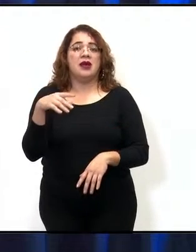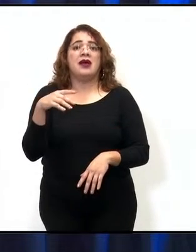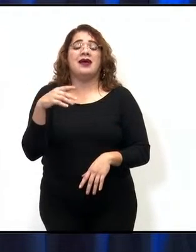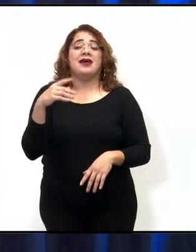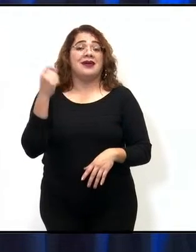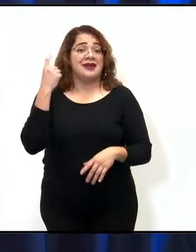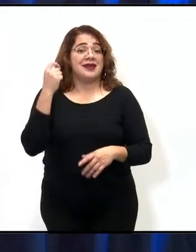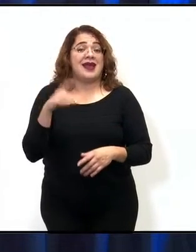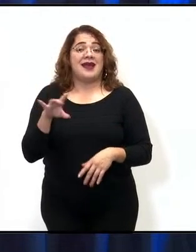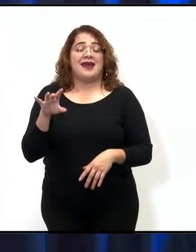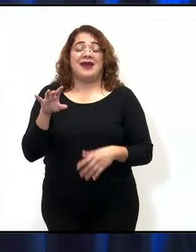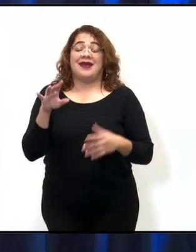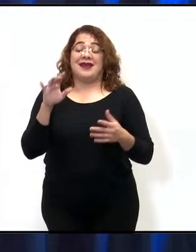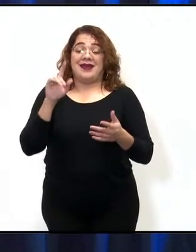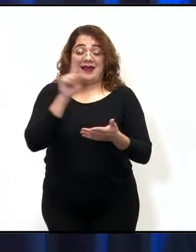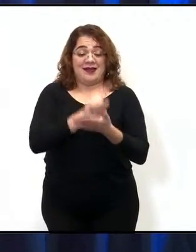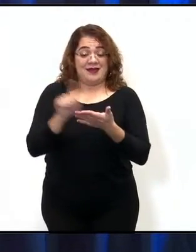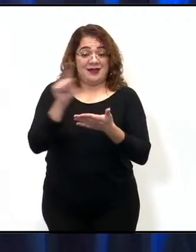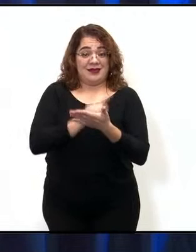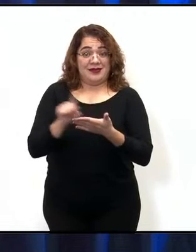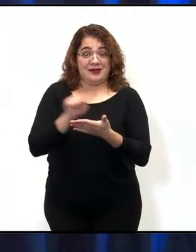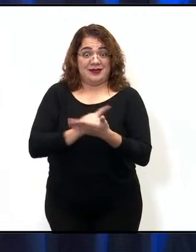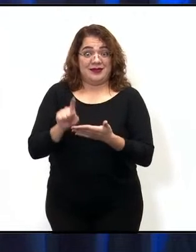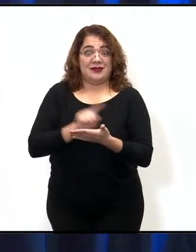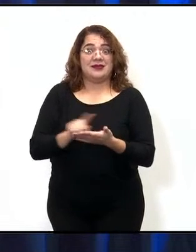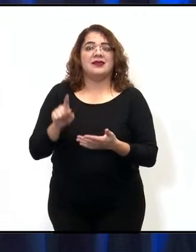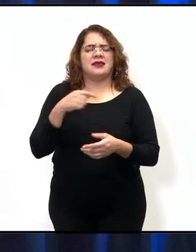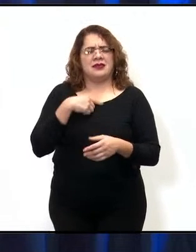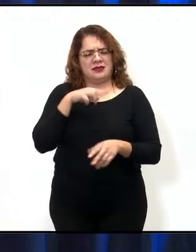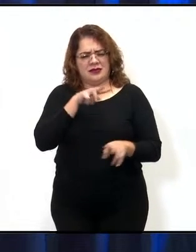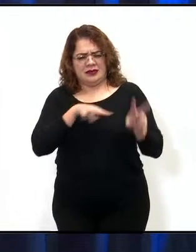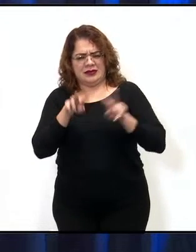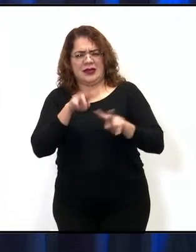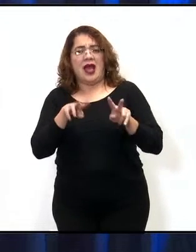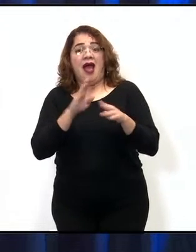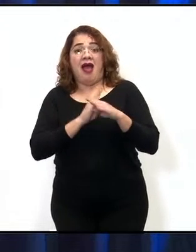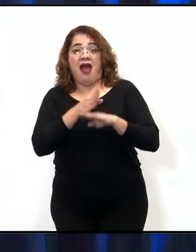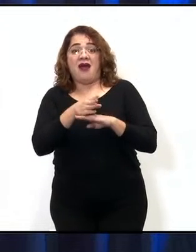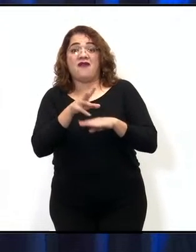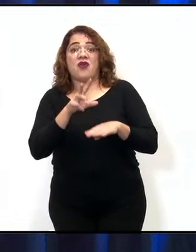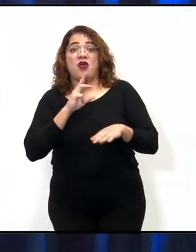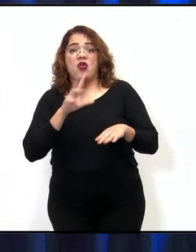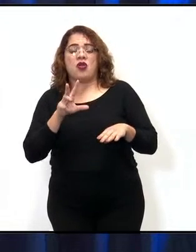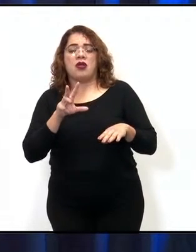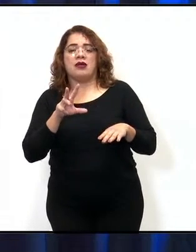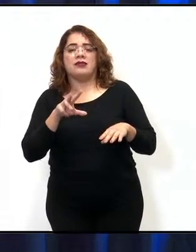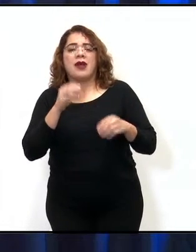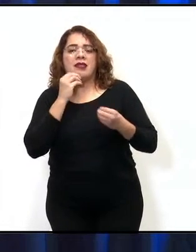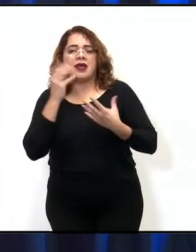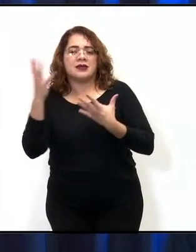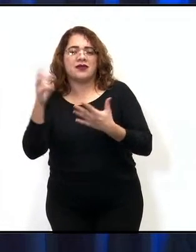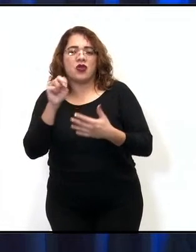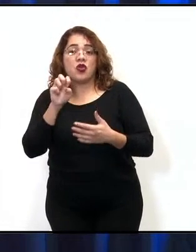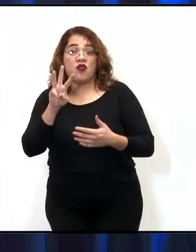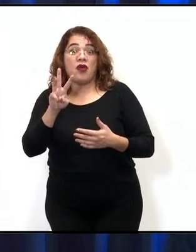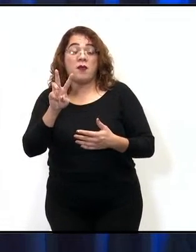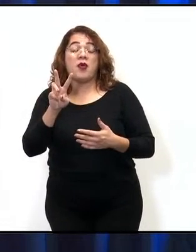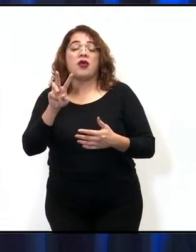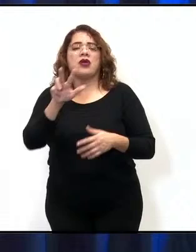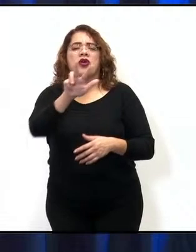Nuestras muertes semanales son 5 veces más altas que a finales de noviembre. En total, hemos perdido